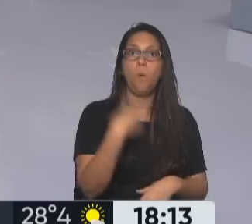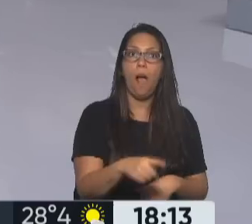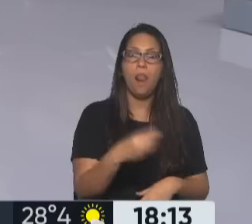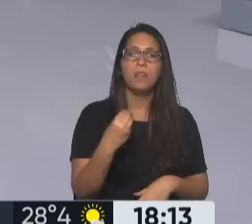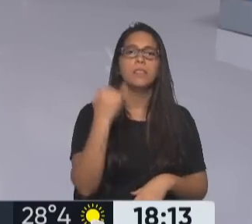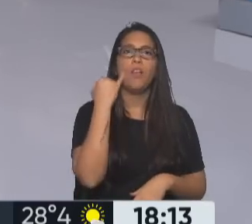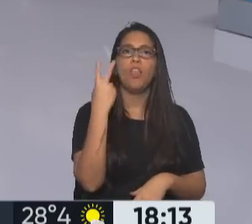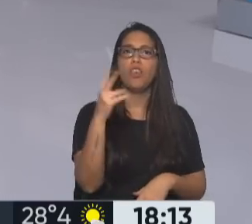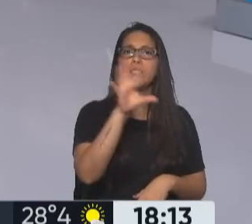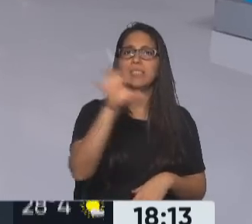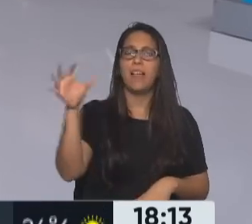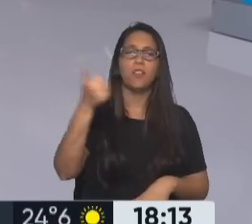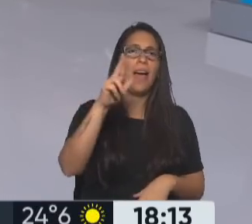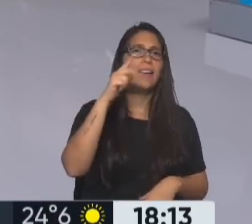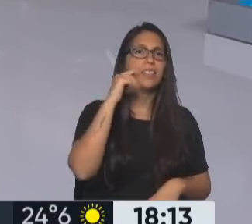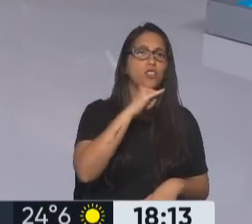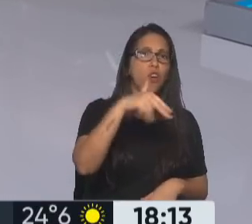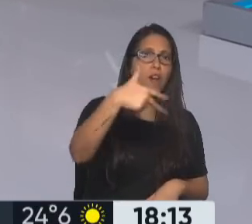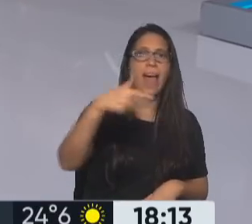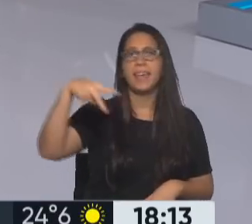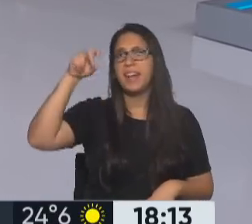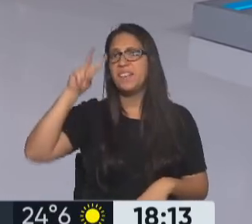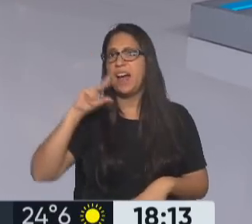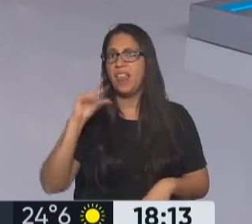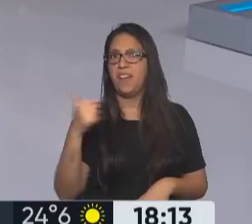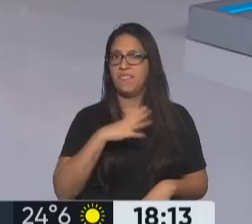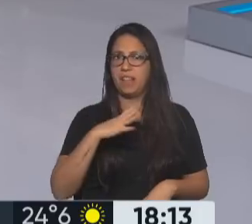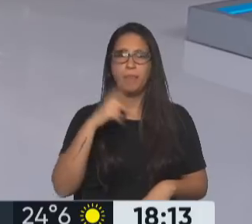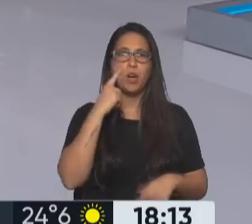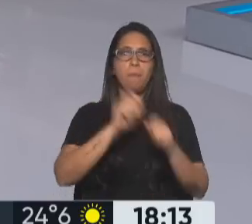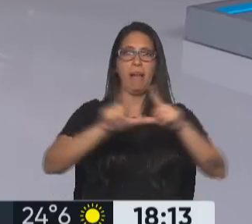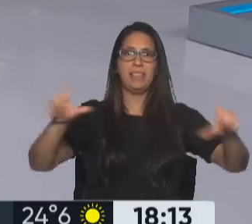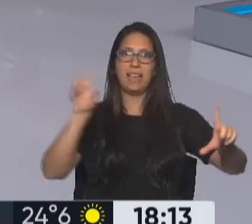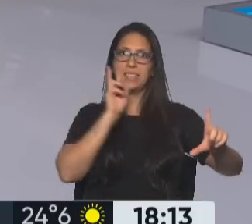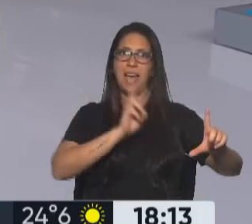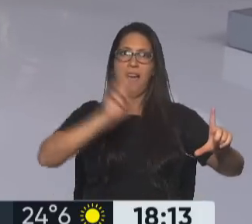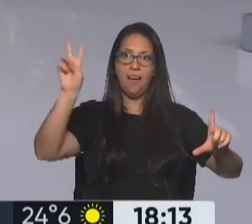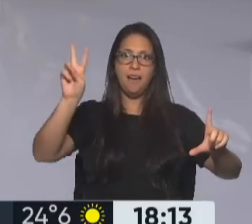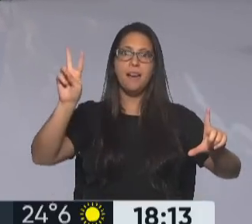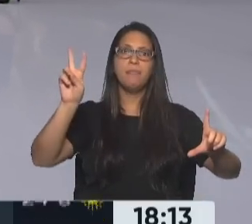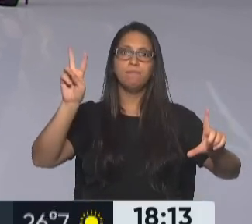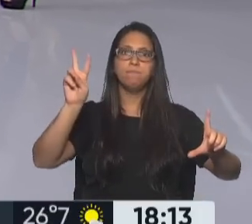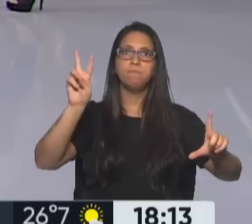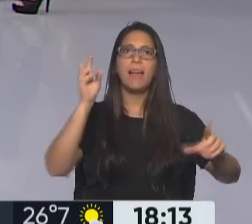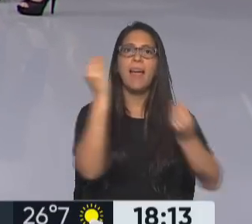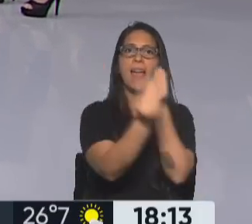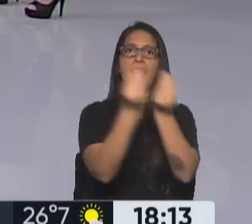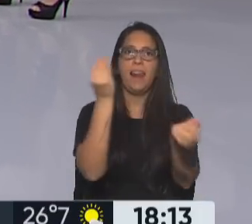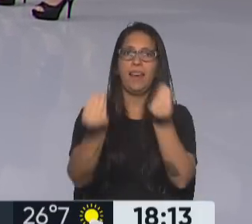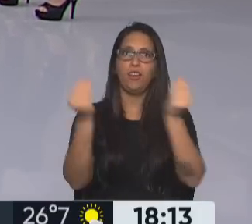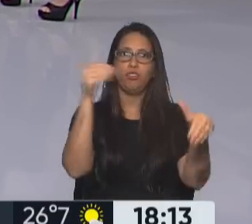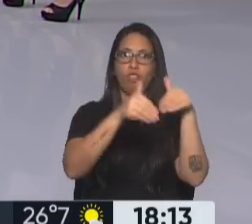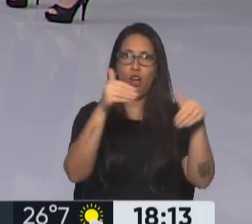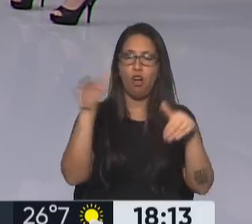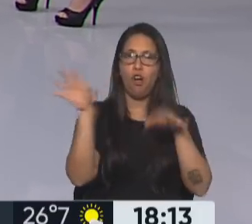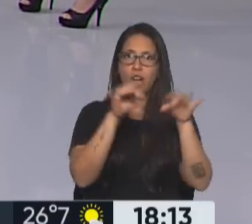2 estados, Arizona y Nevada. Pero a ver, rápidamente en la pantalla vamos a estar compartiendo los electores, tanto logrados por